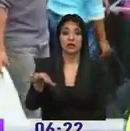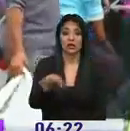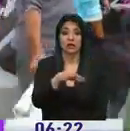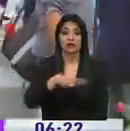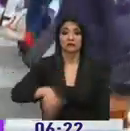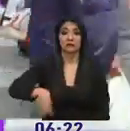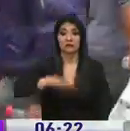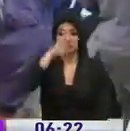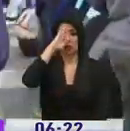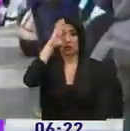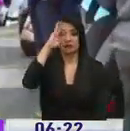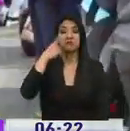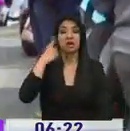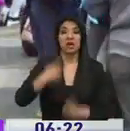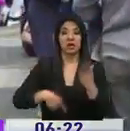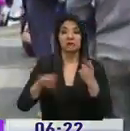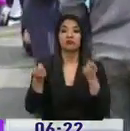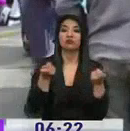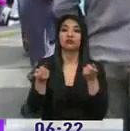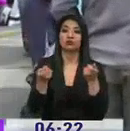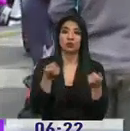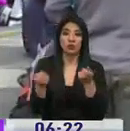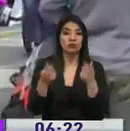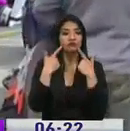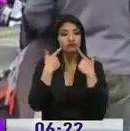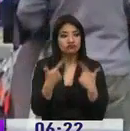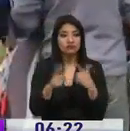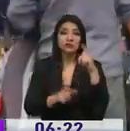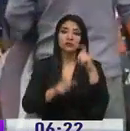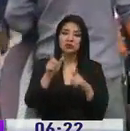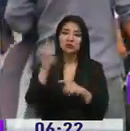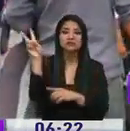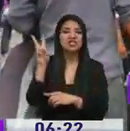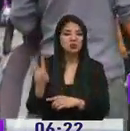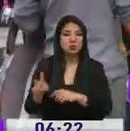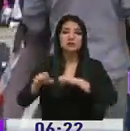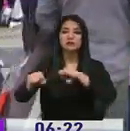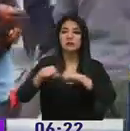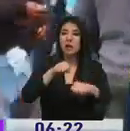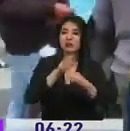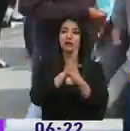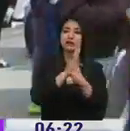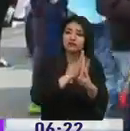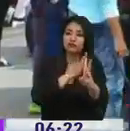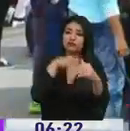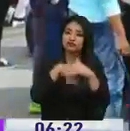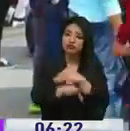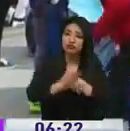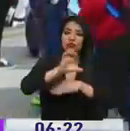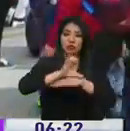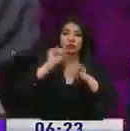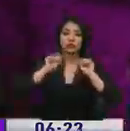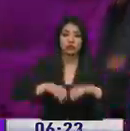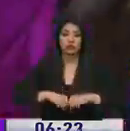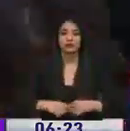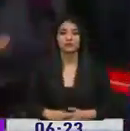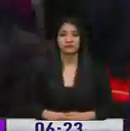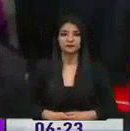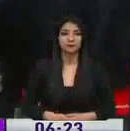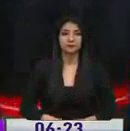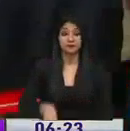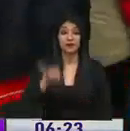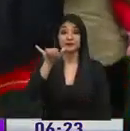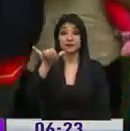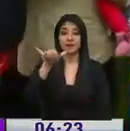actividades de control, disuasión y acompañamiento a las personas que están haciendo trámite para ingresar al vecino país del Ecuador. Durante el sábado y domingo,